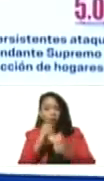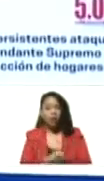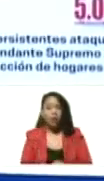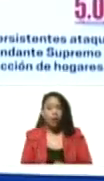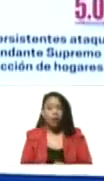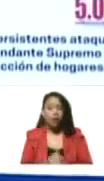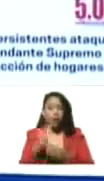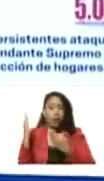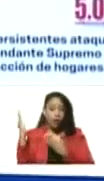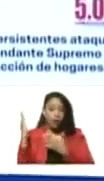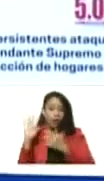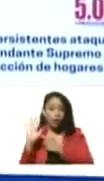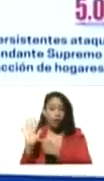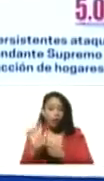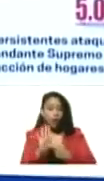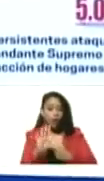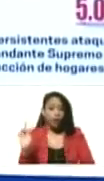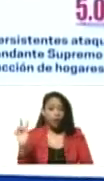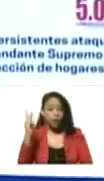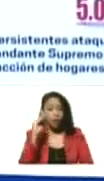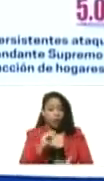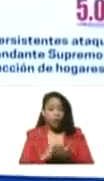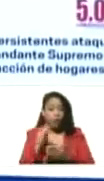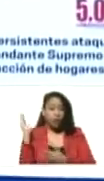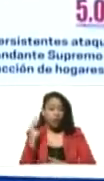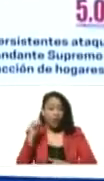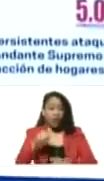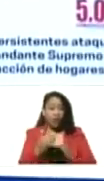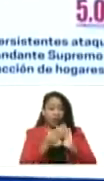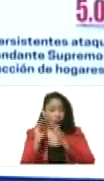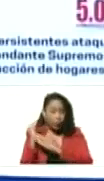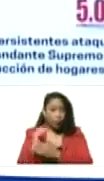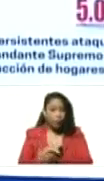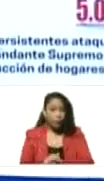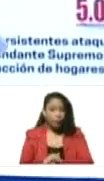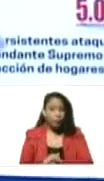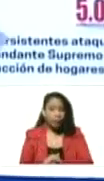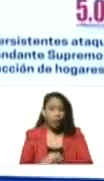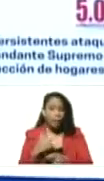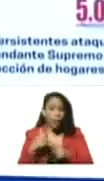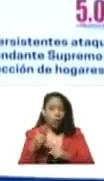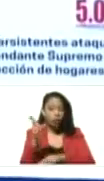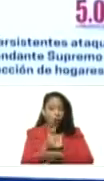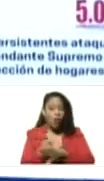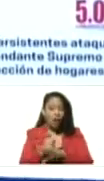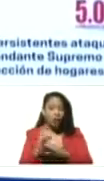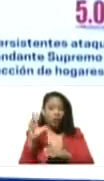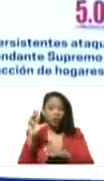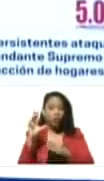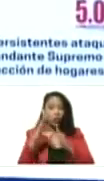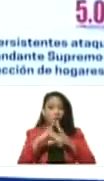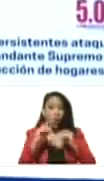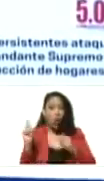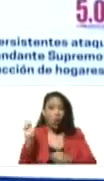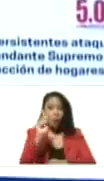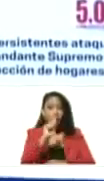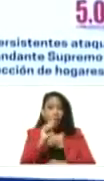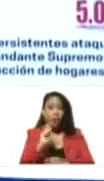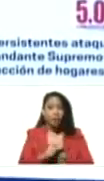este es un ejemplo, presidente, esta es la segunda vez que usted viene a este urbanismo, pero durante su gobierno casi todos los meses entregamos vivienda en este